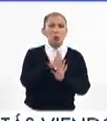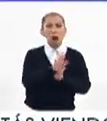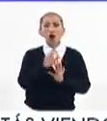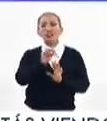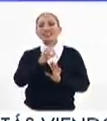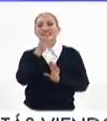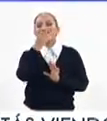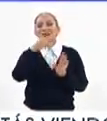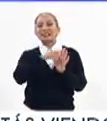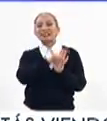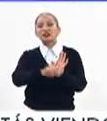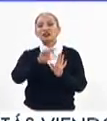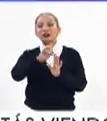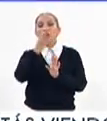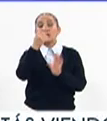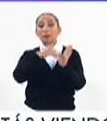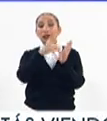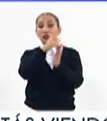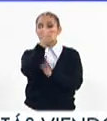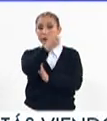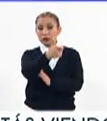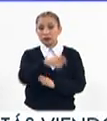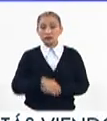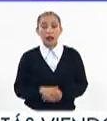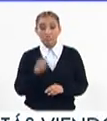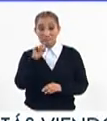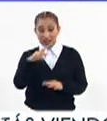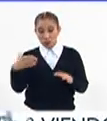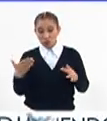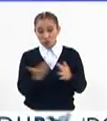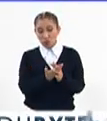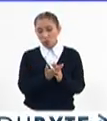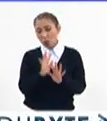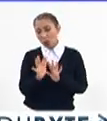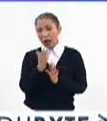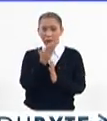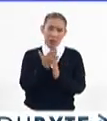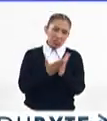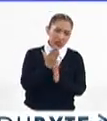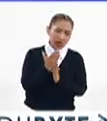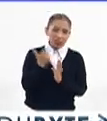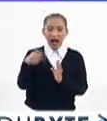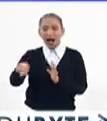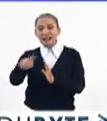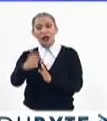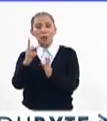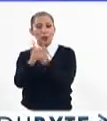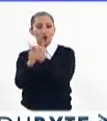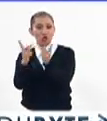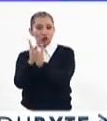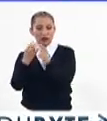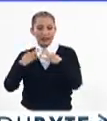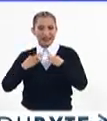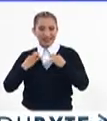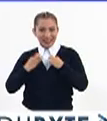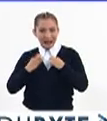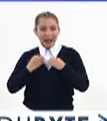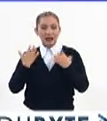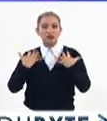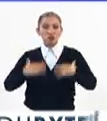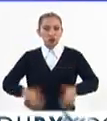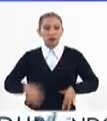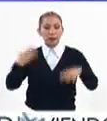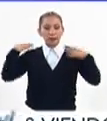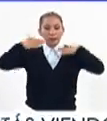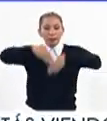a 83.184 millones de pesos, de los cuales poco menos de la mitad se generan con los productos textiles como las